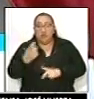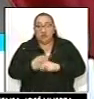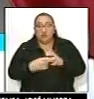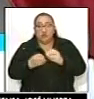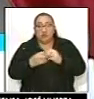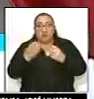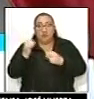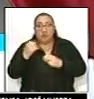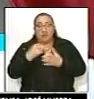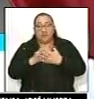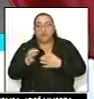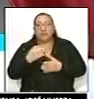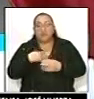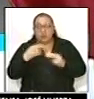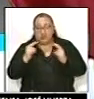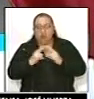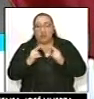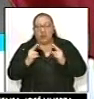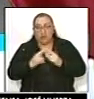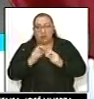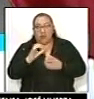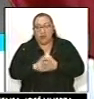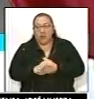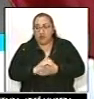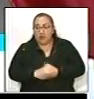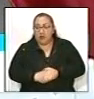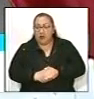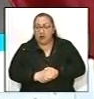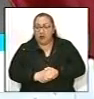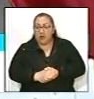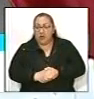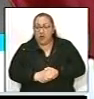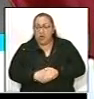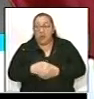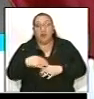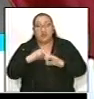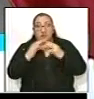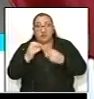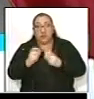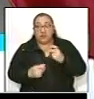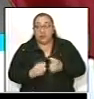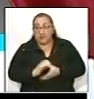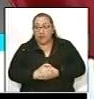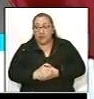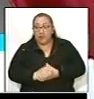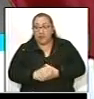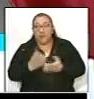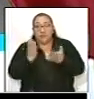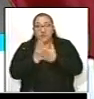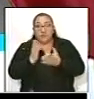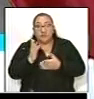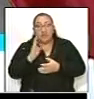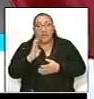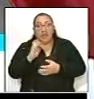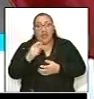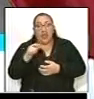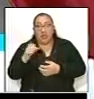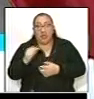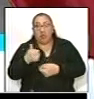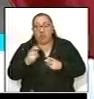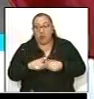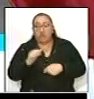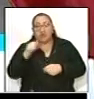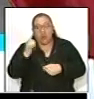de calificación. Y yo conozco compañeras que, siendo familiares de víctimas, pues hoy están estudiando en Bélgica y en otras partes. Eso